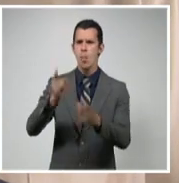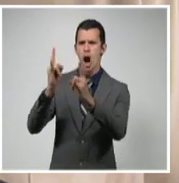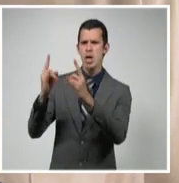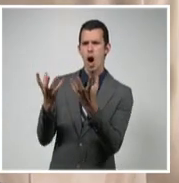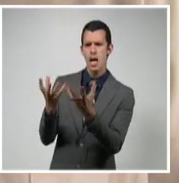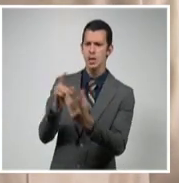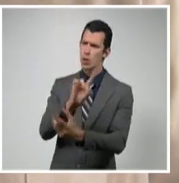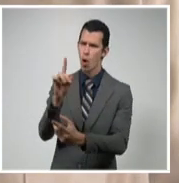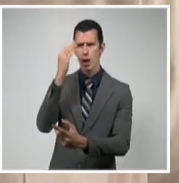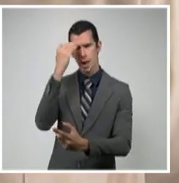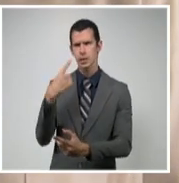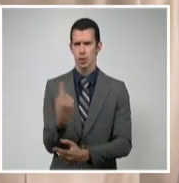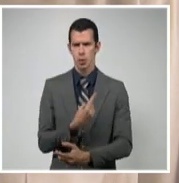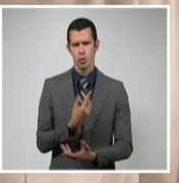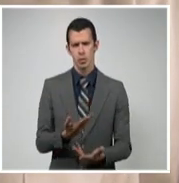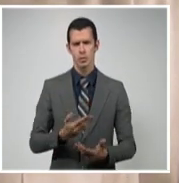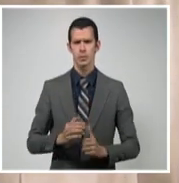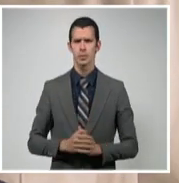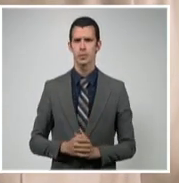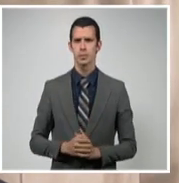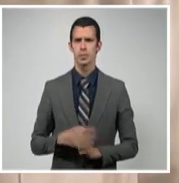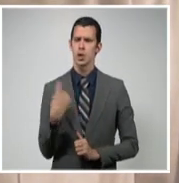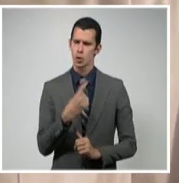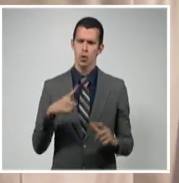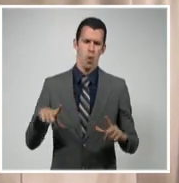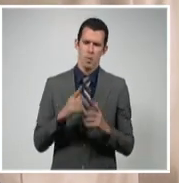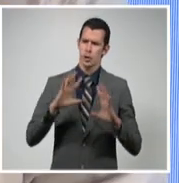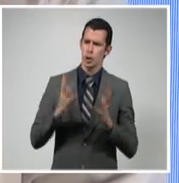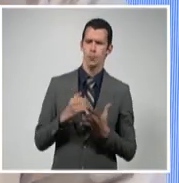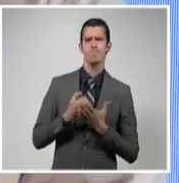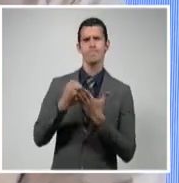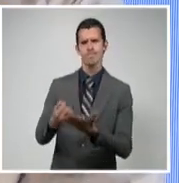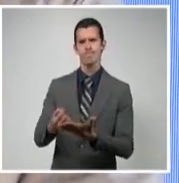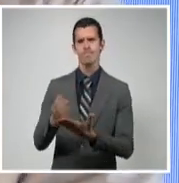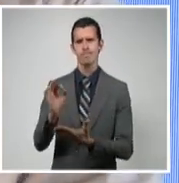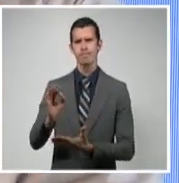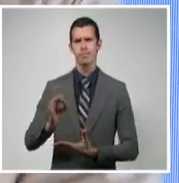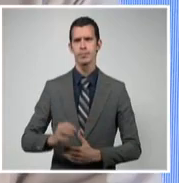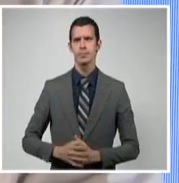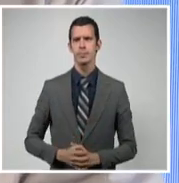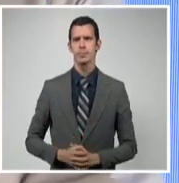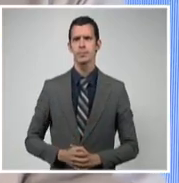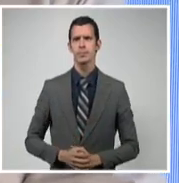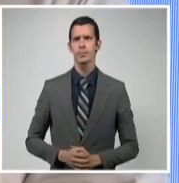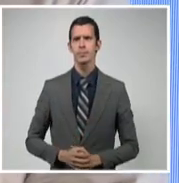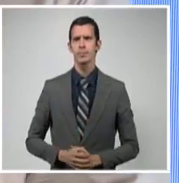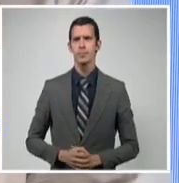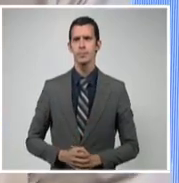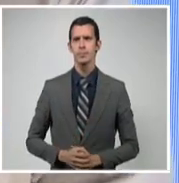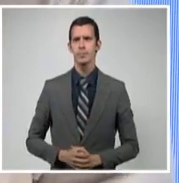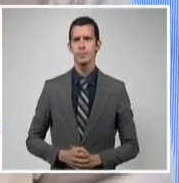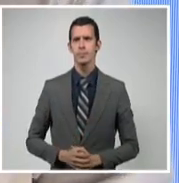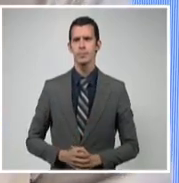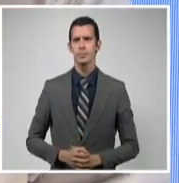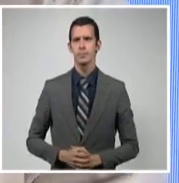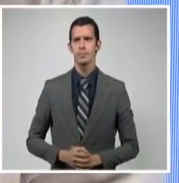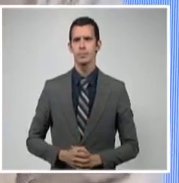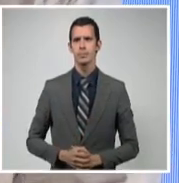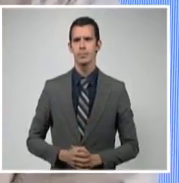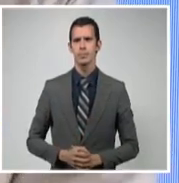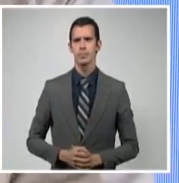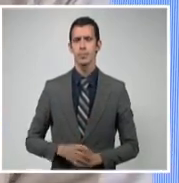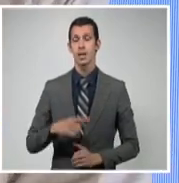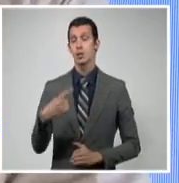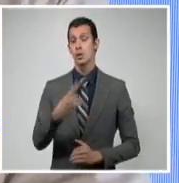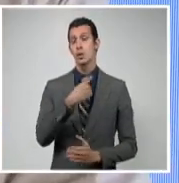pueblo cubano y nosotros cumplimos con esa labor como se nos encomendó. Y ahí nosotros desplegamos toda la fuerza